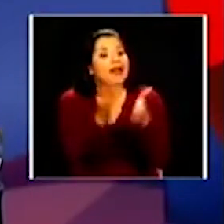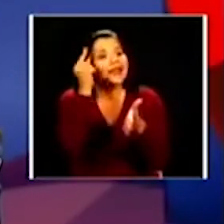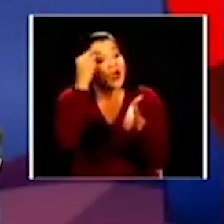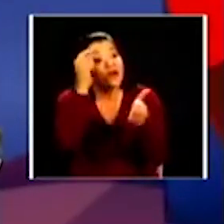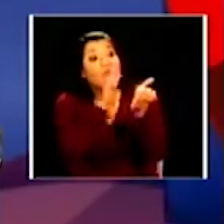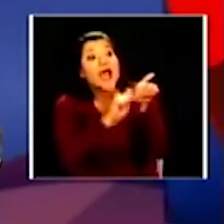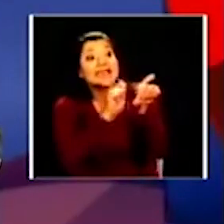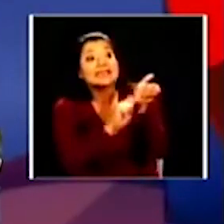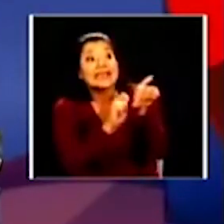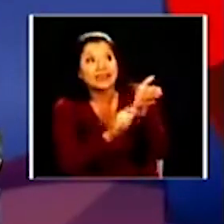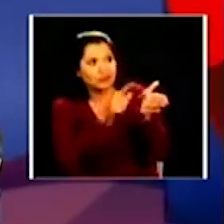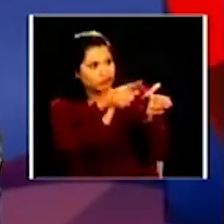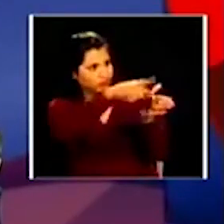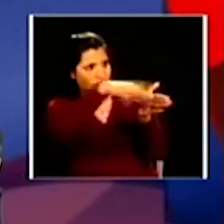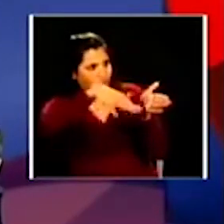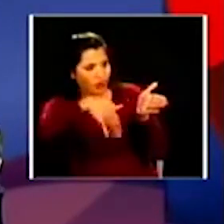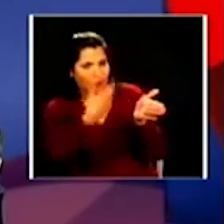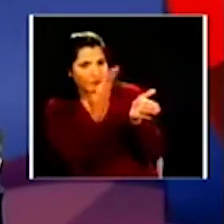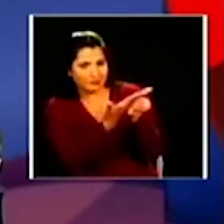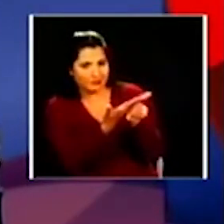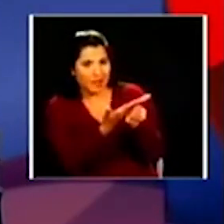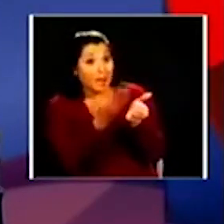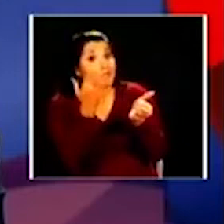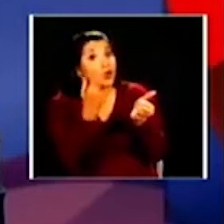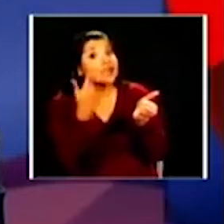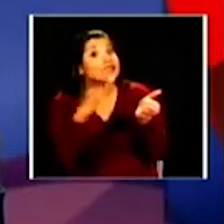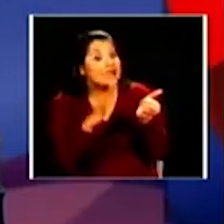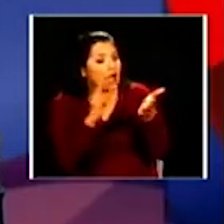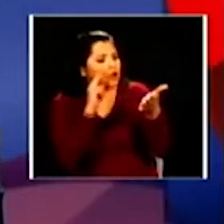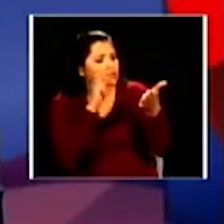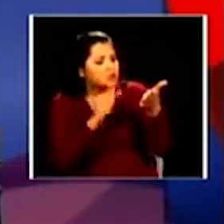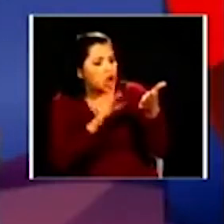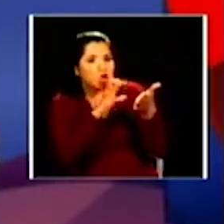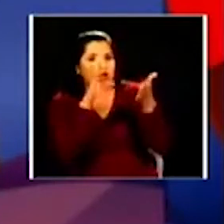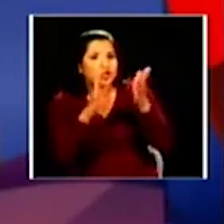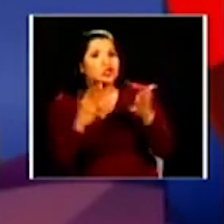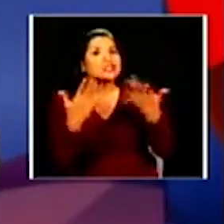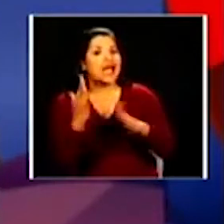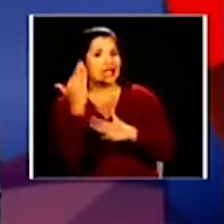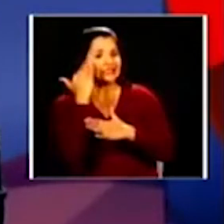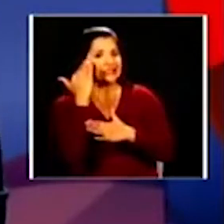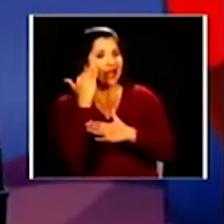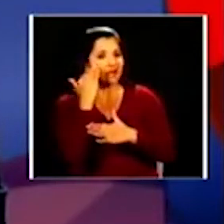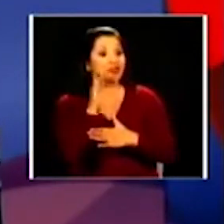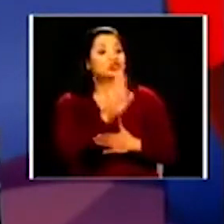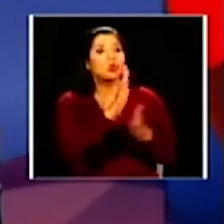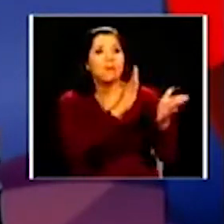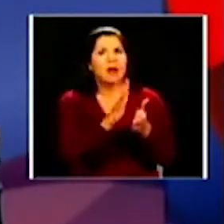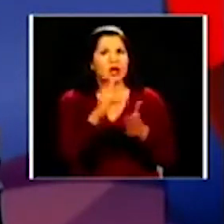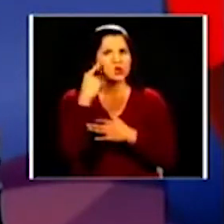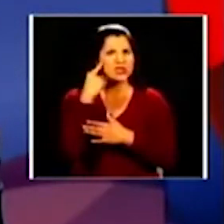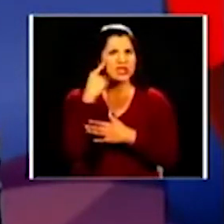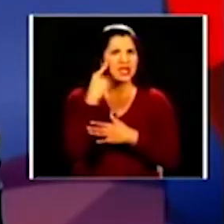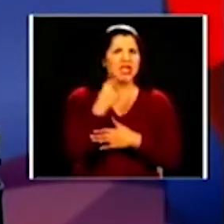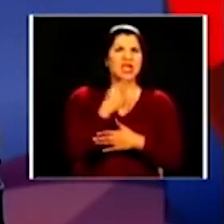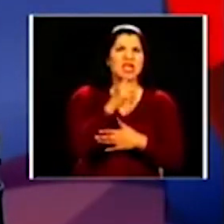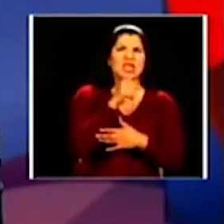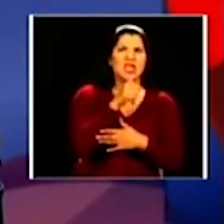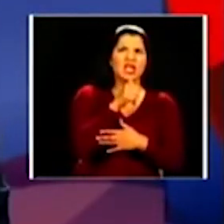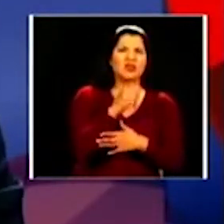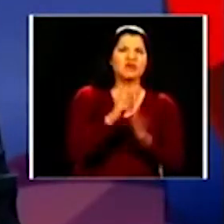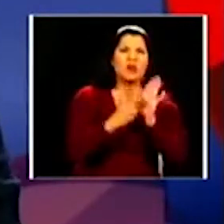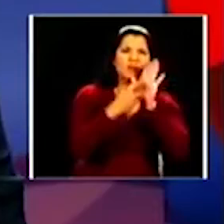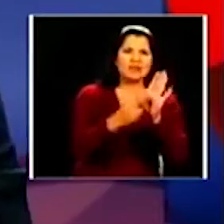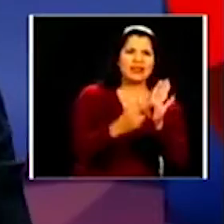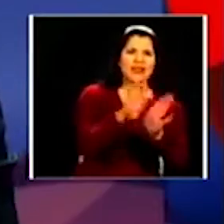porque así los costarricenses saben a qué atenerse y no tienen que dilucidar si es Gerardo Corrales o Fabricio Alvarado el verdadero vocero para esta